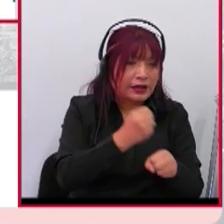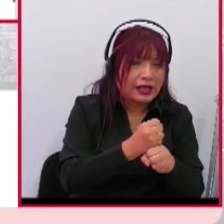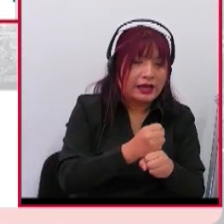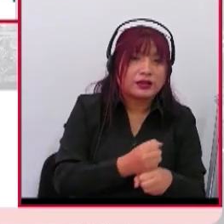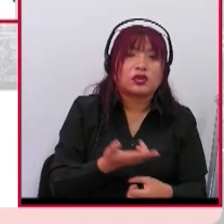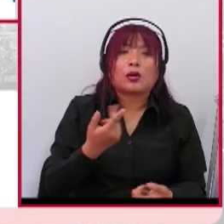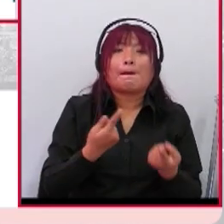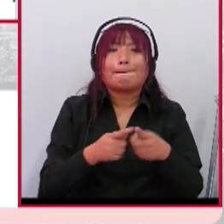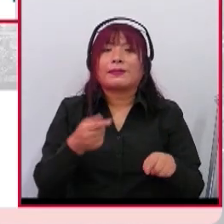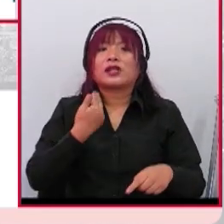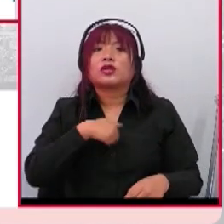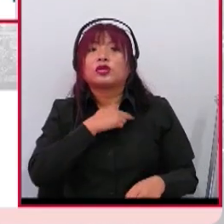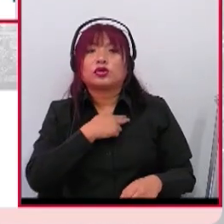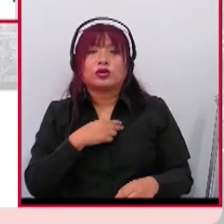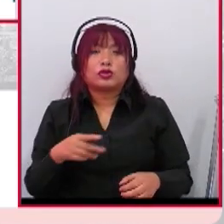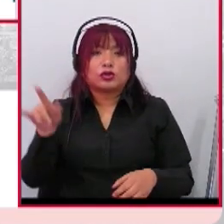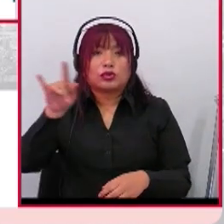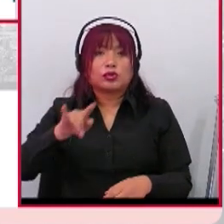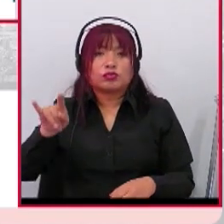28 días.